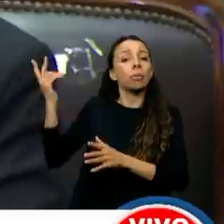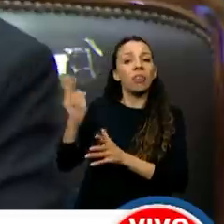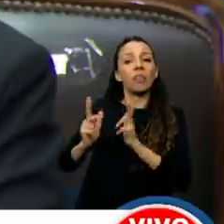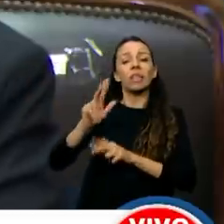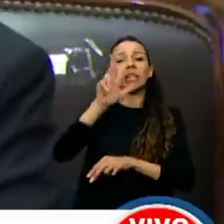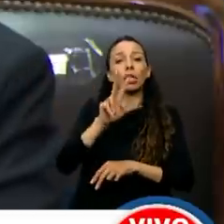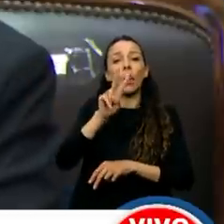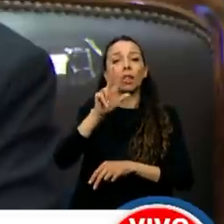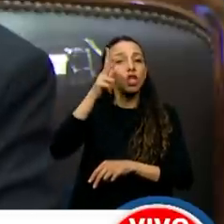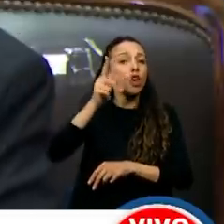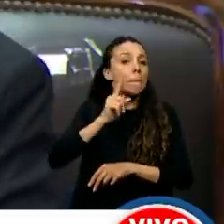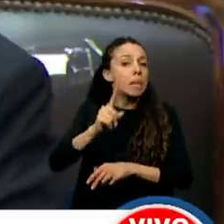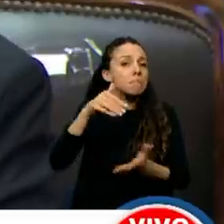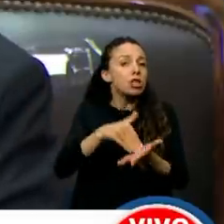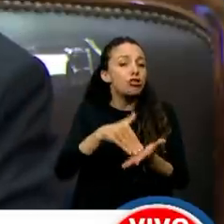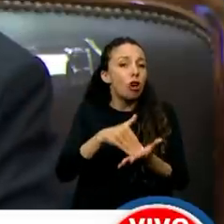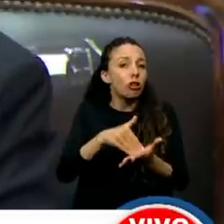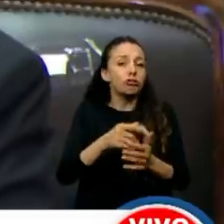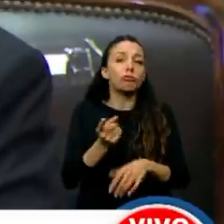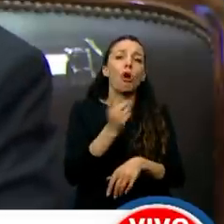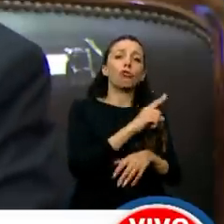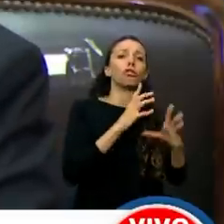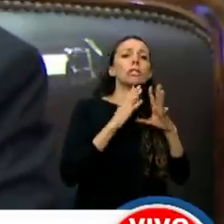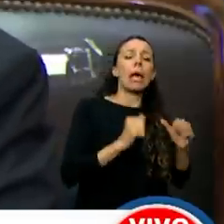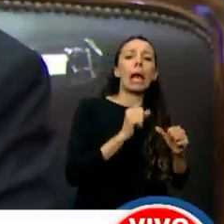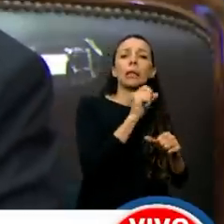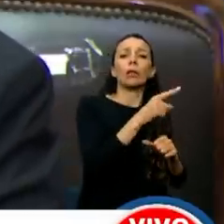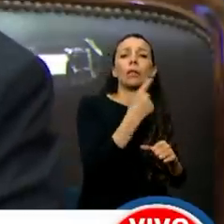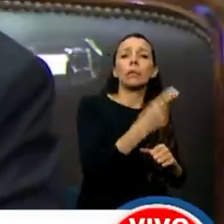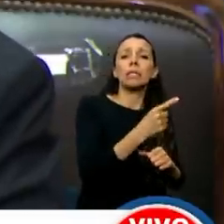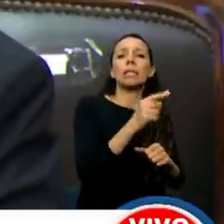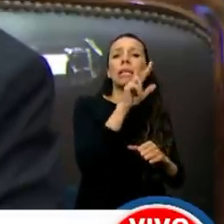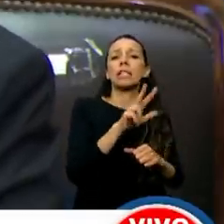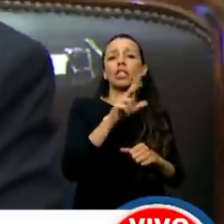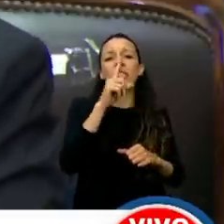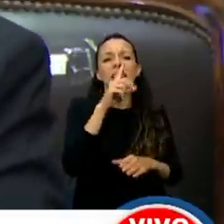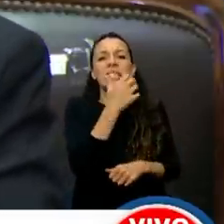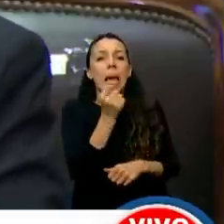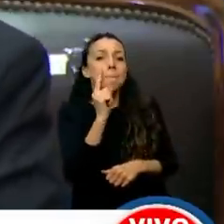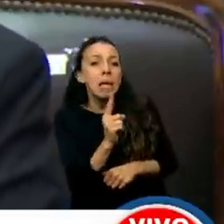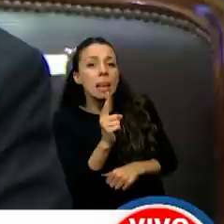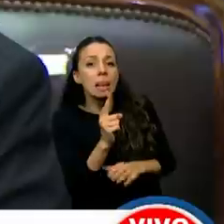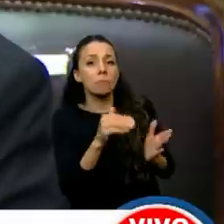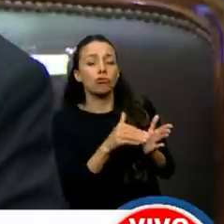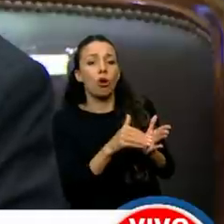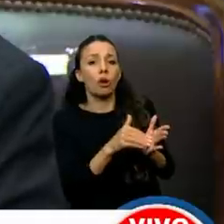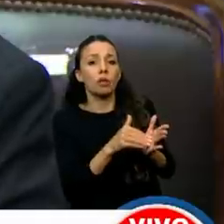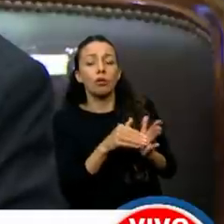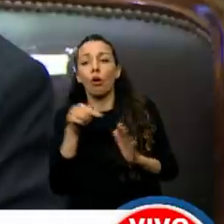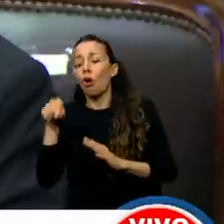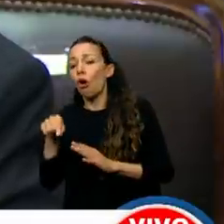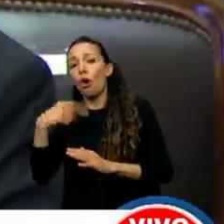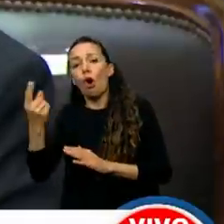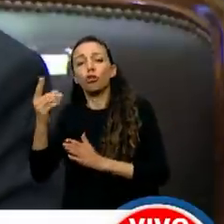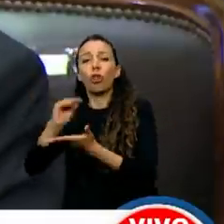luego el secretario de hacienda- rijo rijo dijo 376.000 hoy el diputado heller